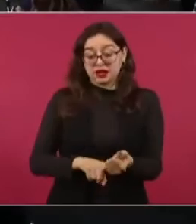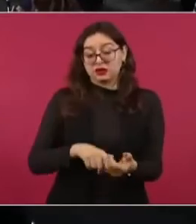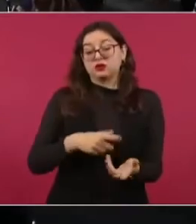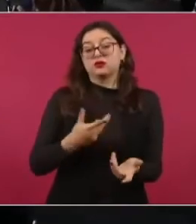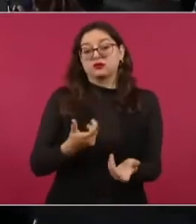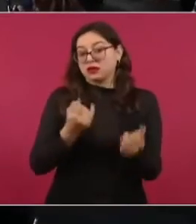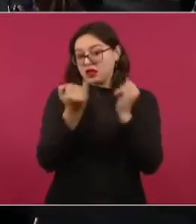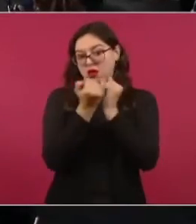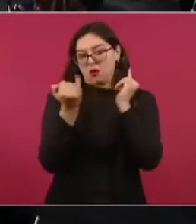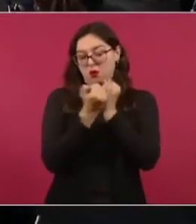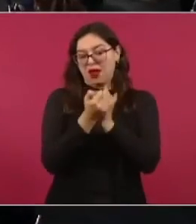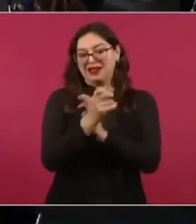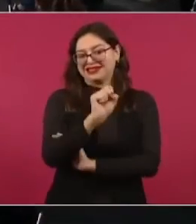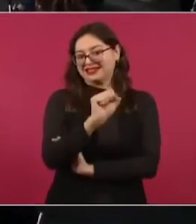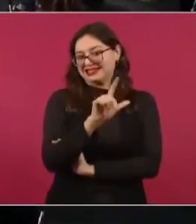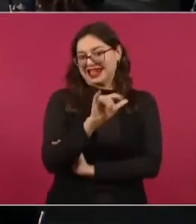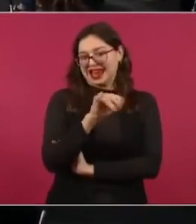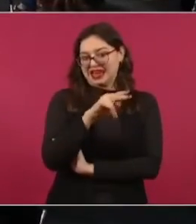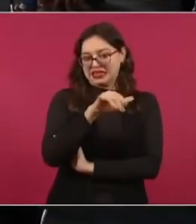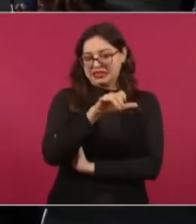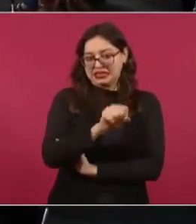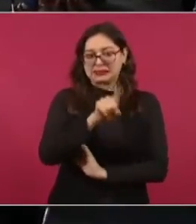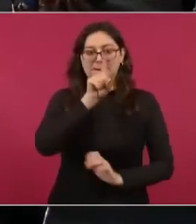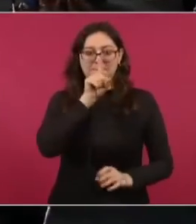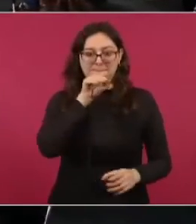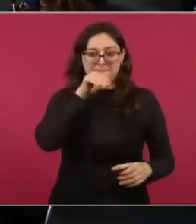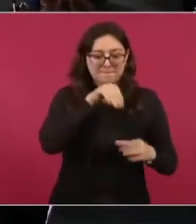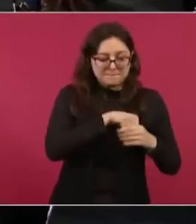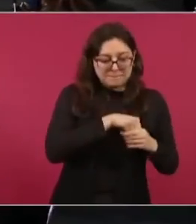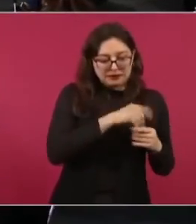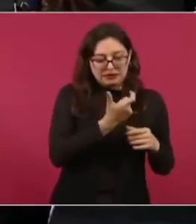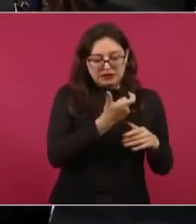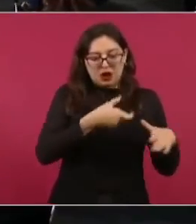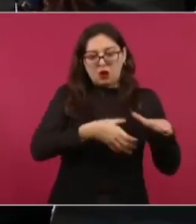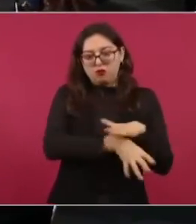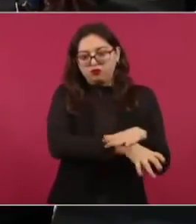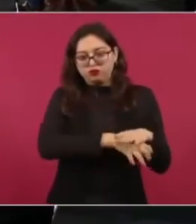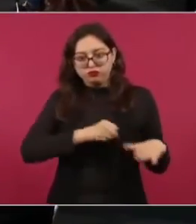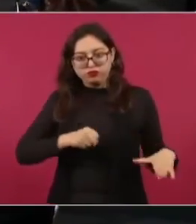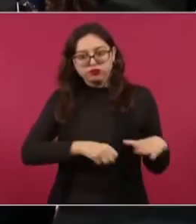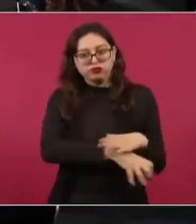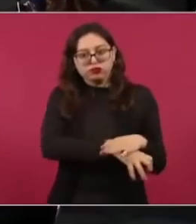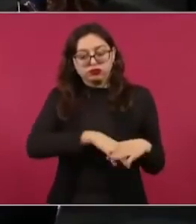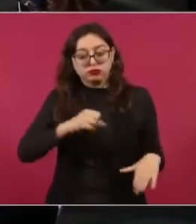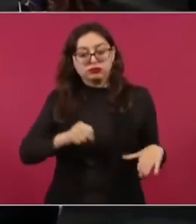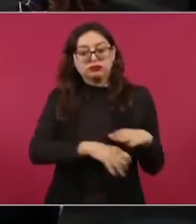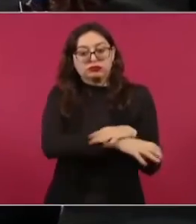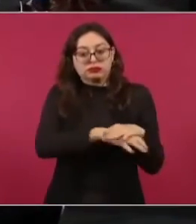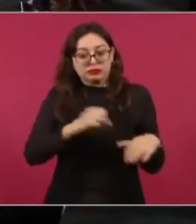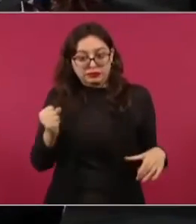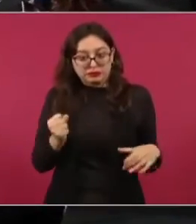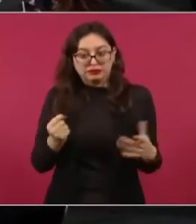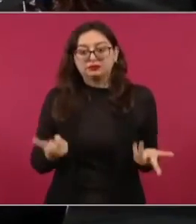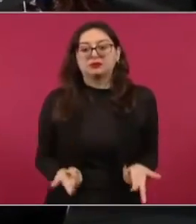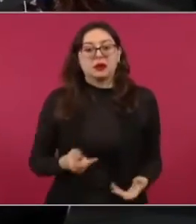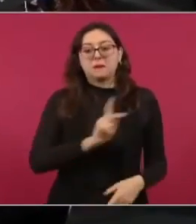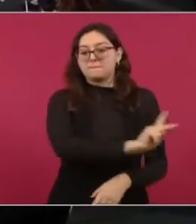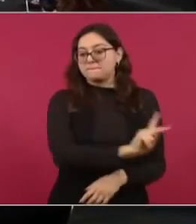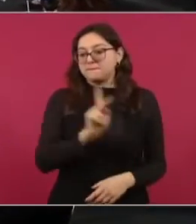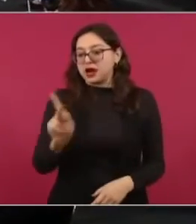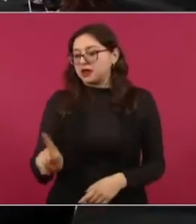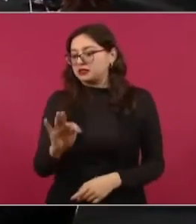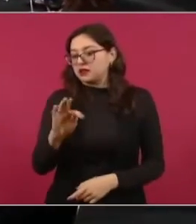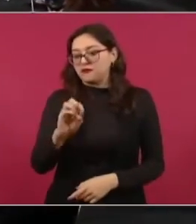Salinas de Gortari y se puede hacer un símil, porque en el caso de Salinas de Gortari, pues lo que ocurrió cuando